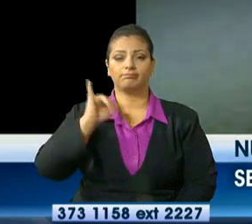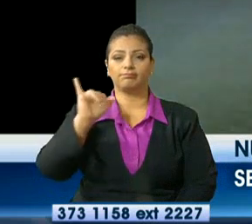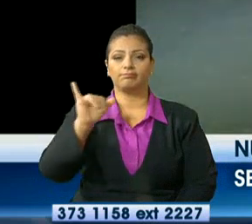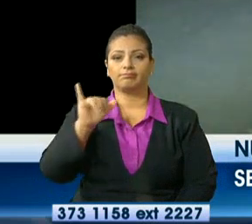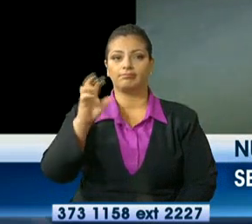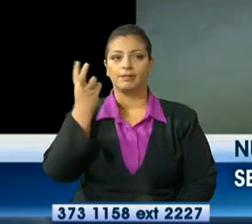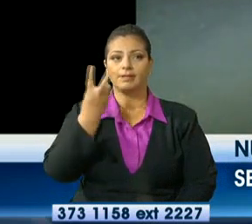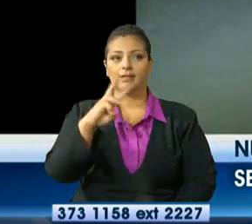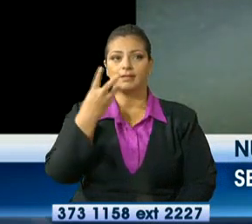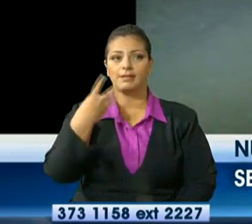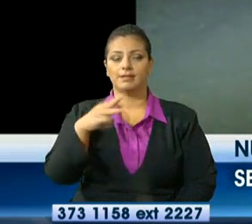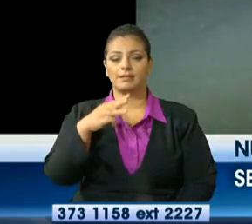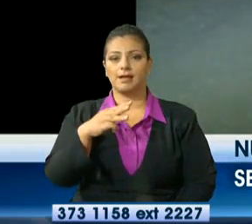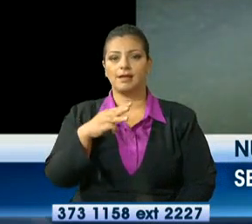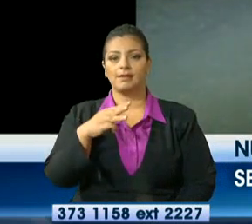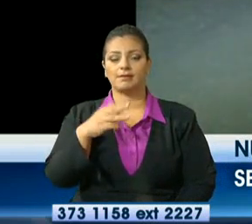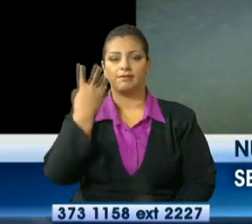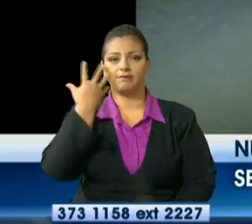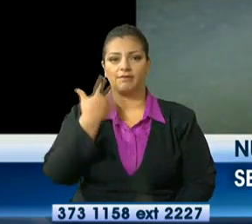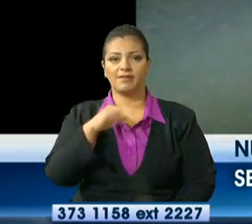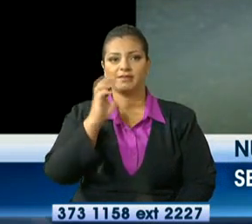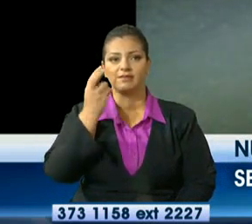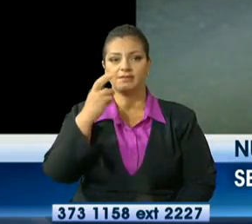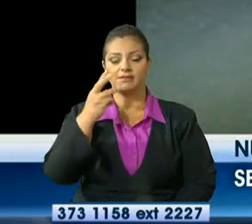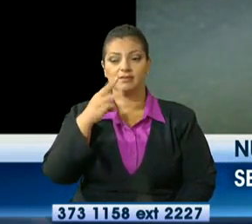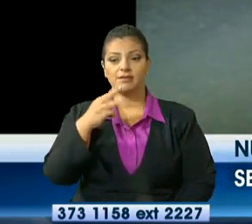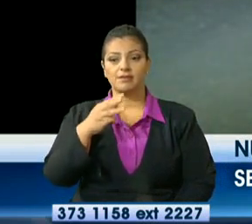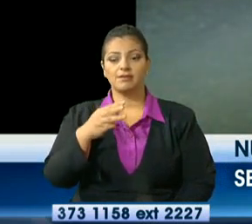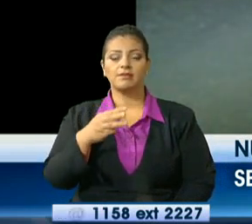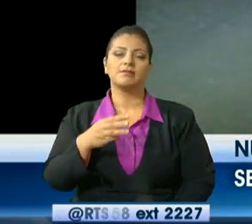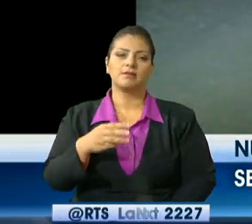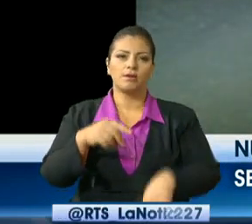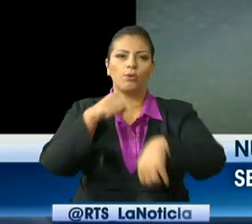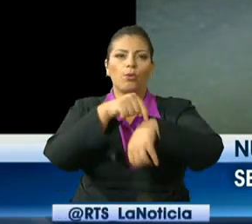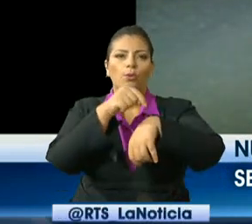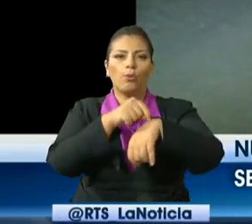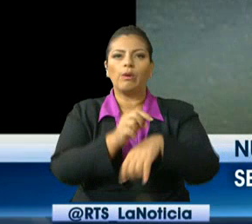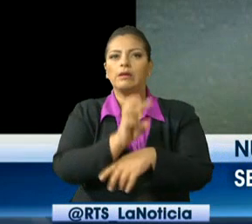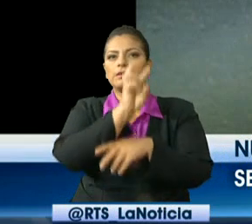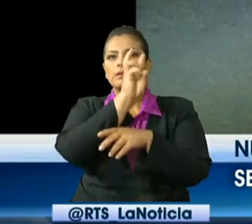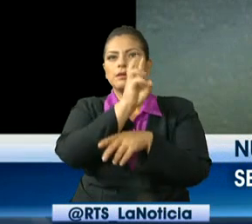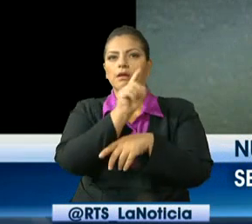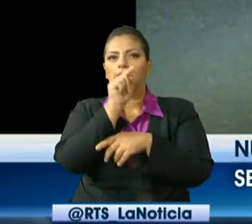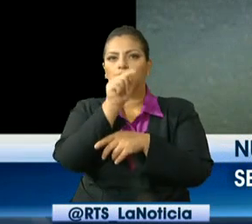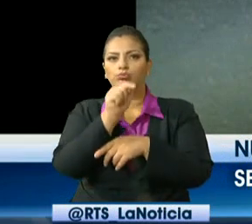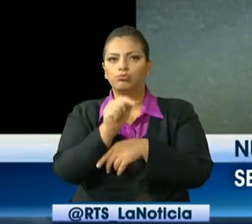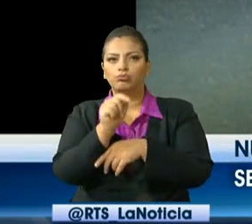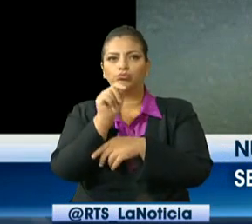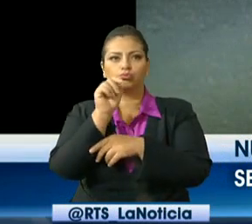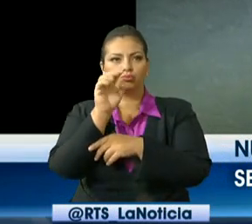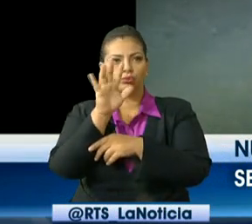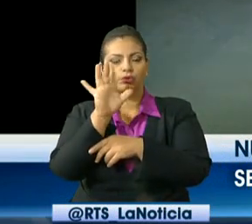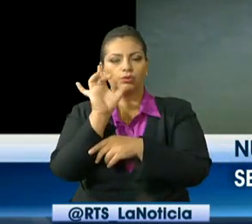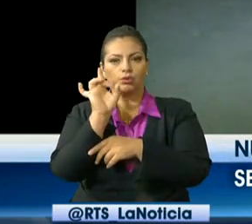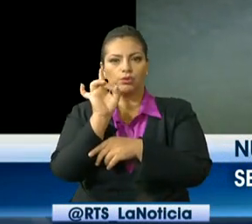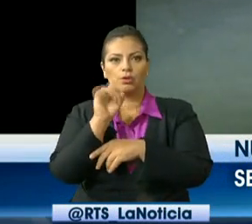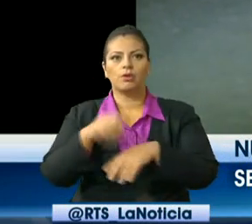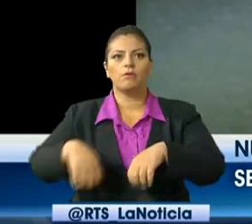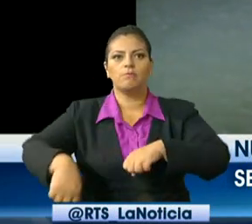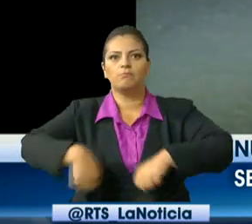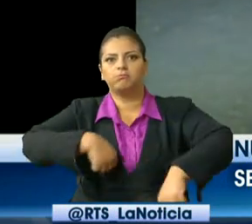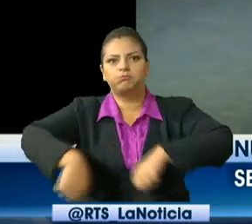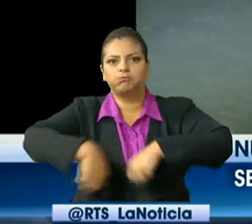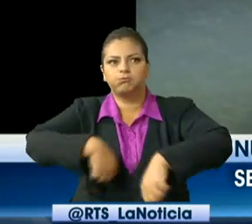18:58 y que tuvo una magnitud de 7.8 y que todos ya conocemos los